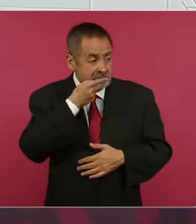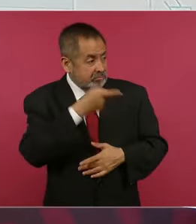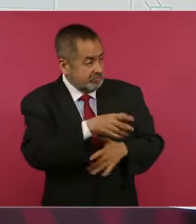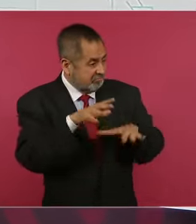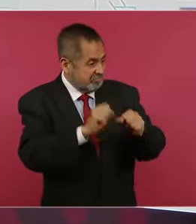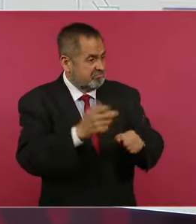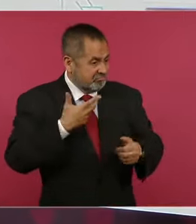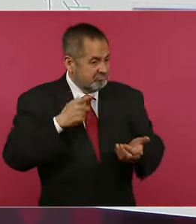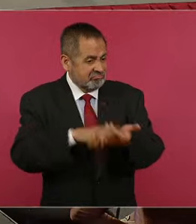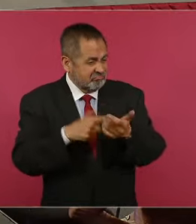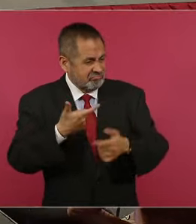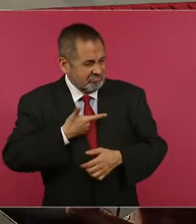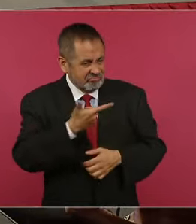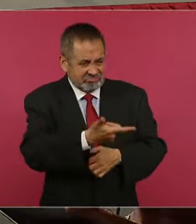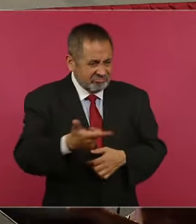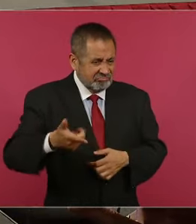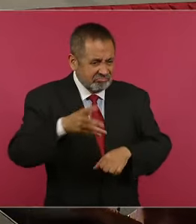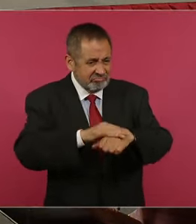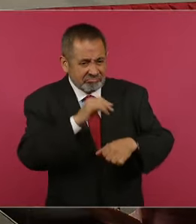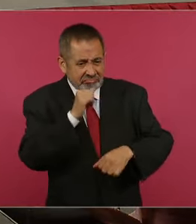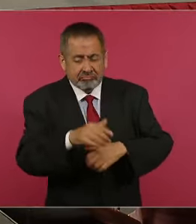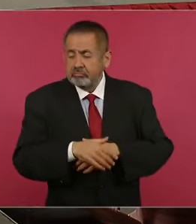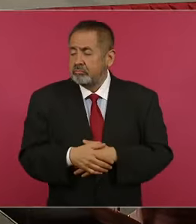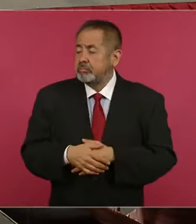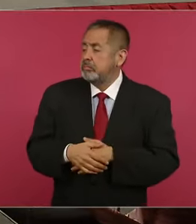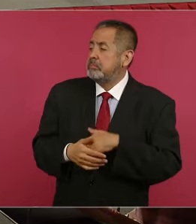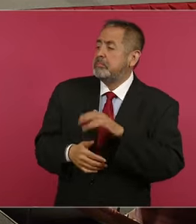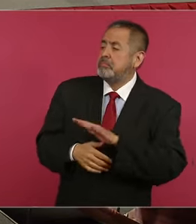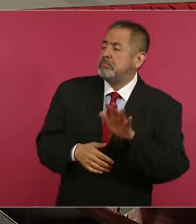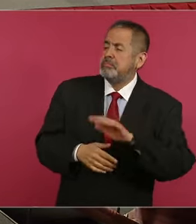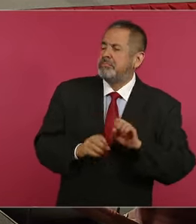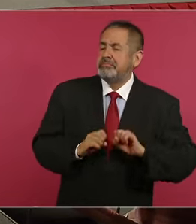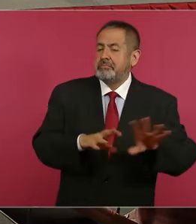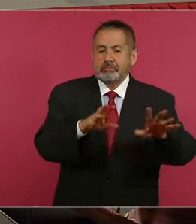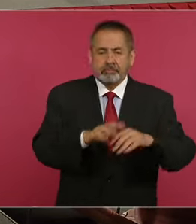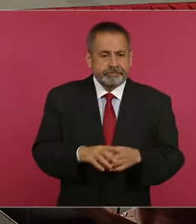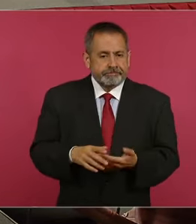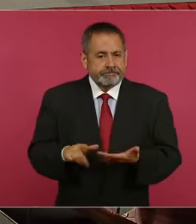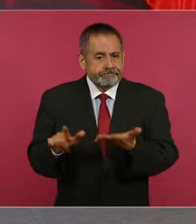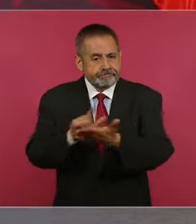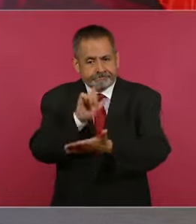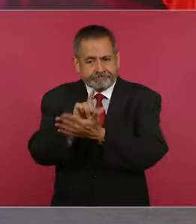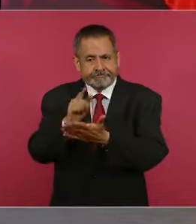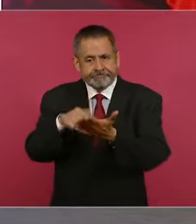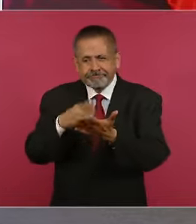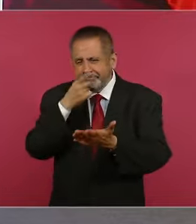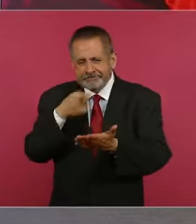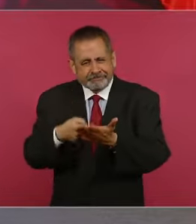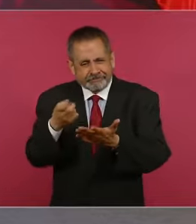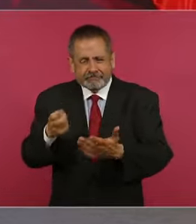artículo 83 bis de la Ley Federal de Armas de Fuego y Explosivos. Es decir,